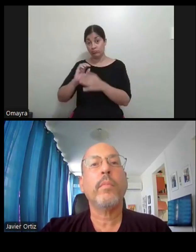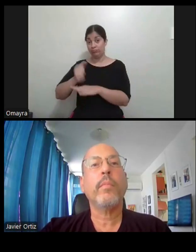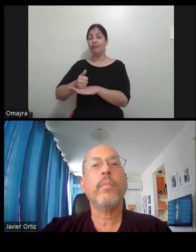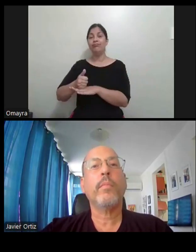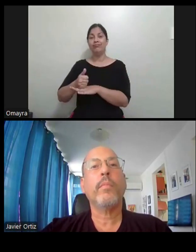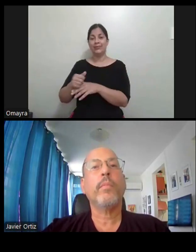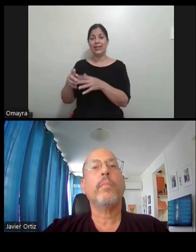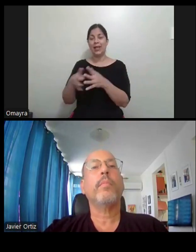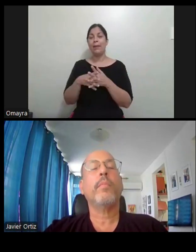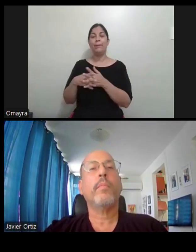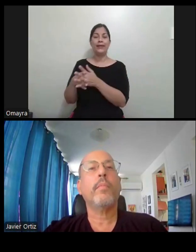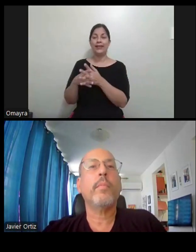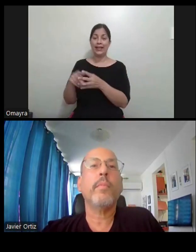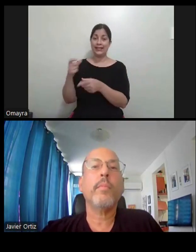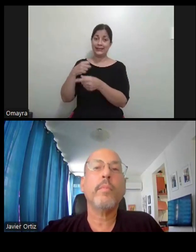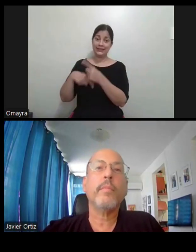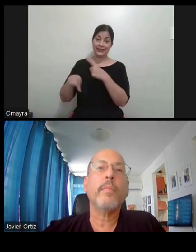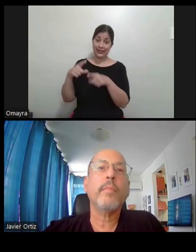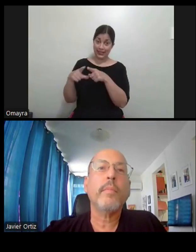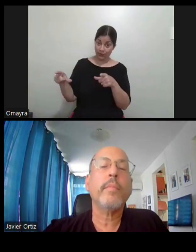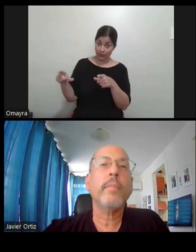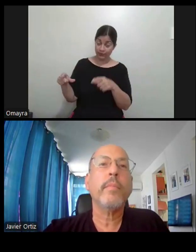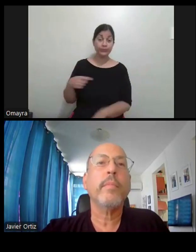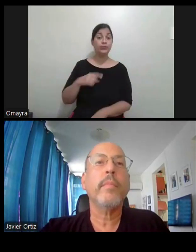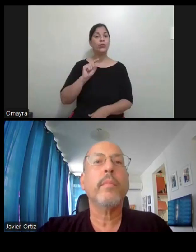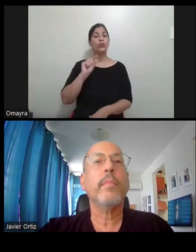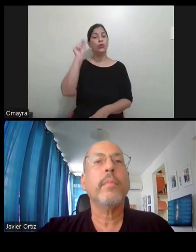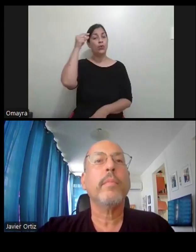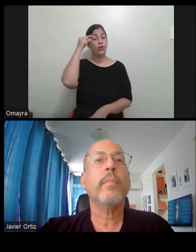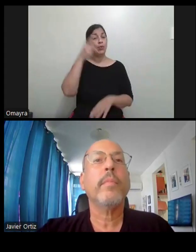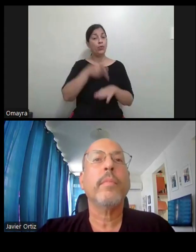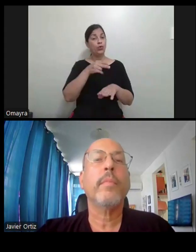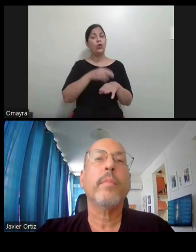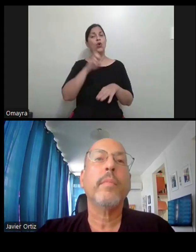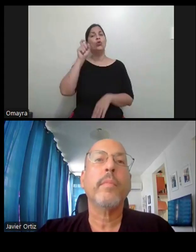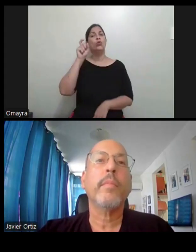Language. El gobierno de Puerto Rico, ¿verdad?, tuvo que invertir,